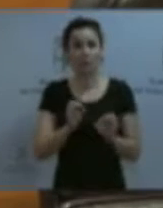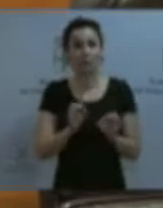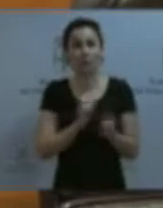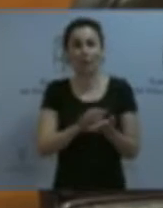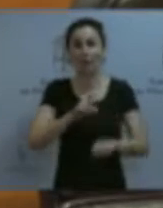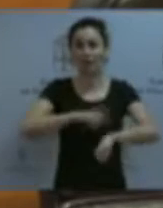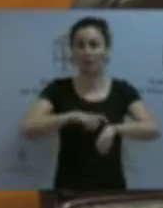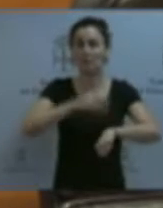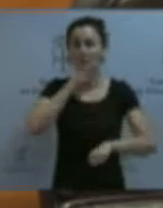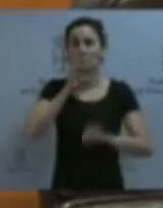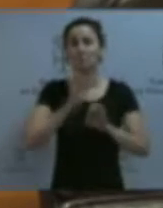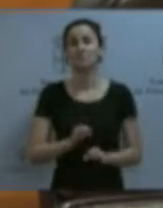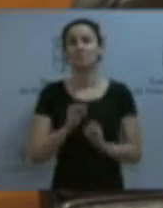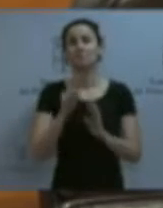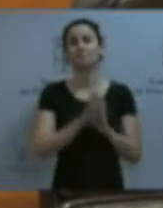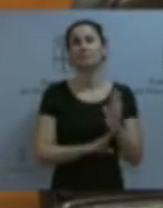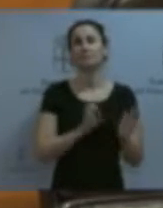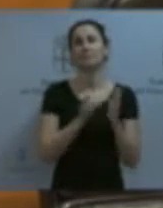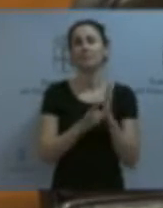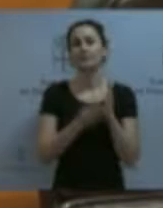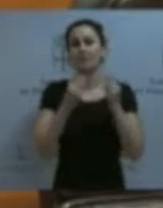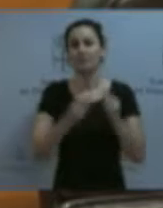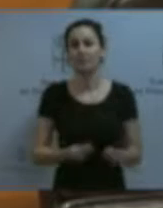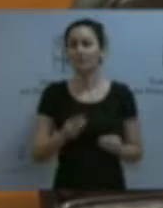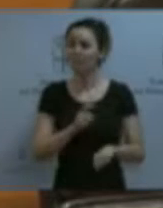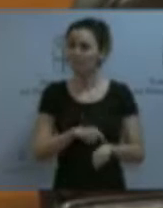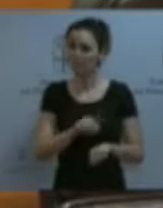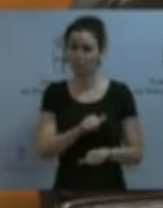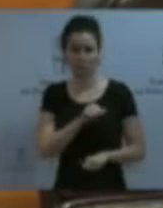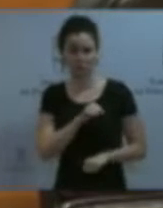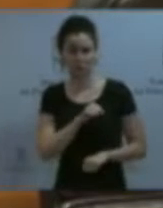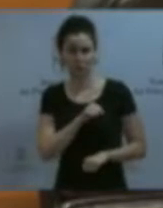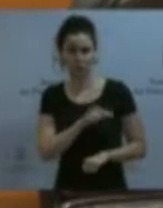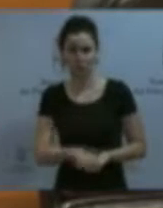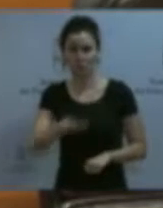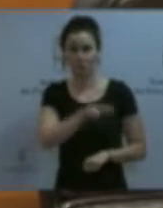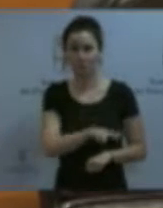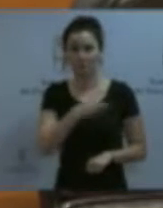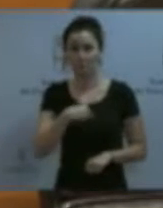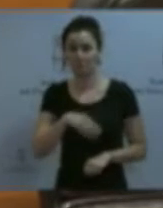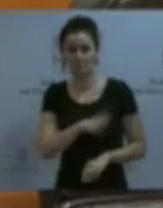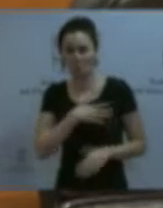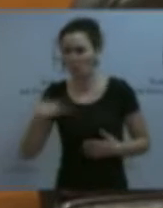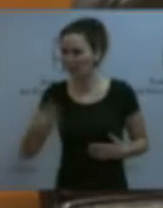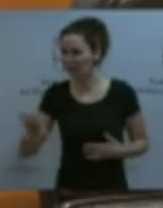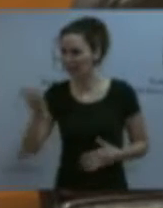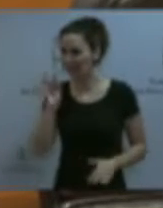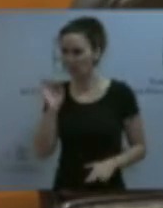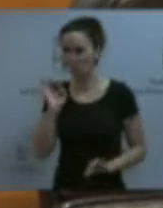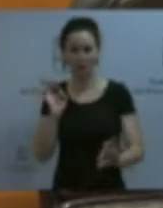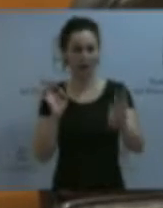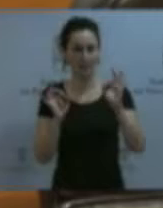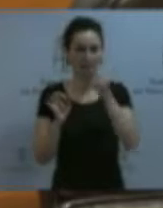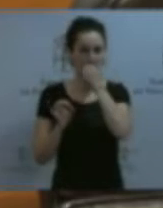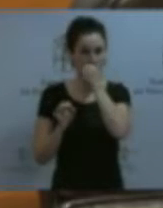en las mismas condiciones de calidad y tiempo y su espera es motivada, repito, por la libre elección del ciudadano. En ningún